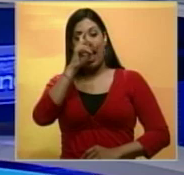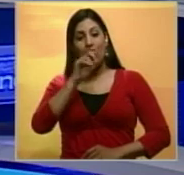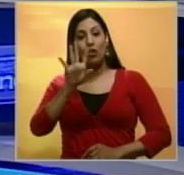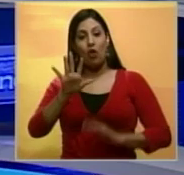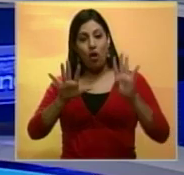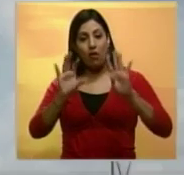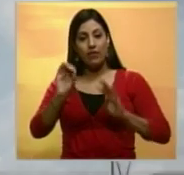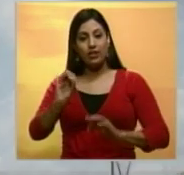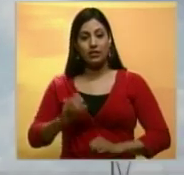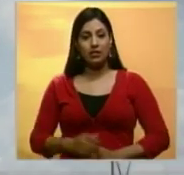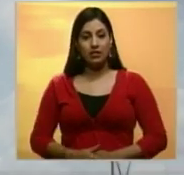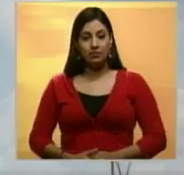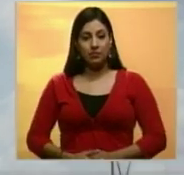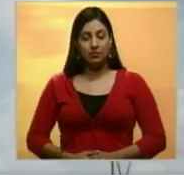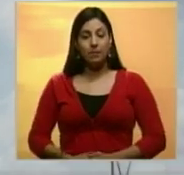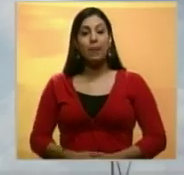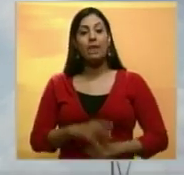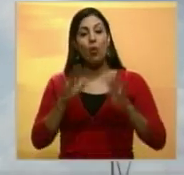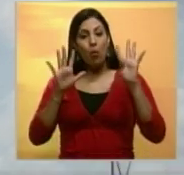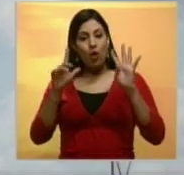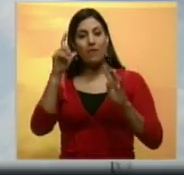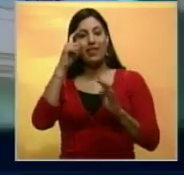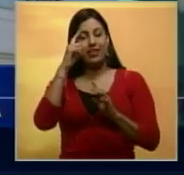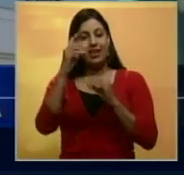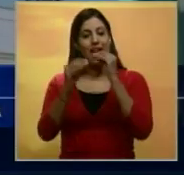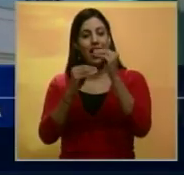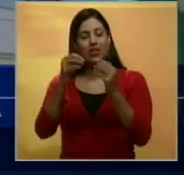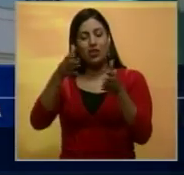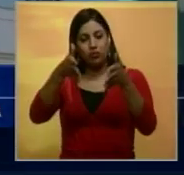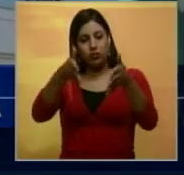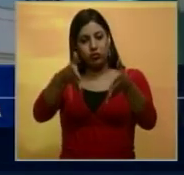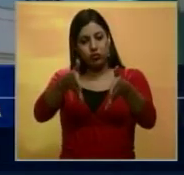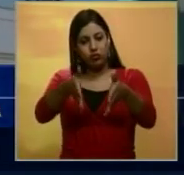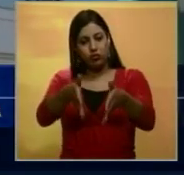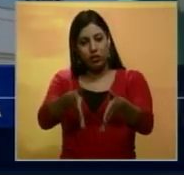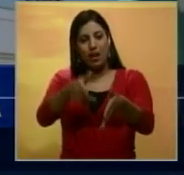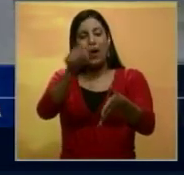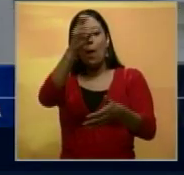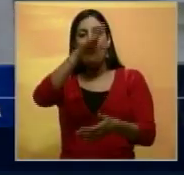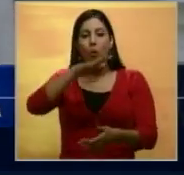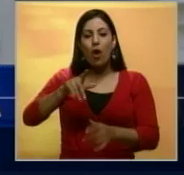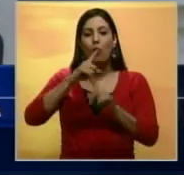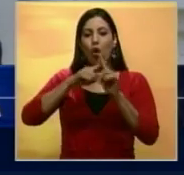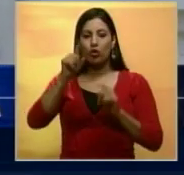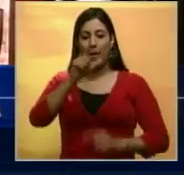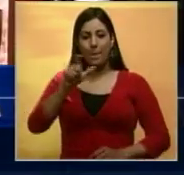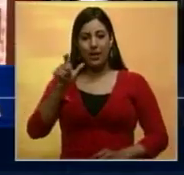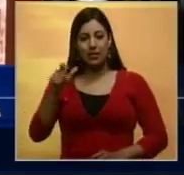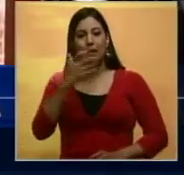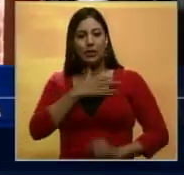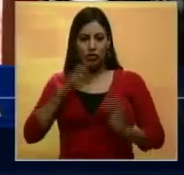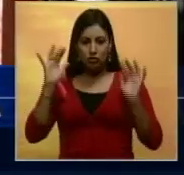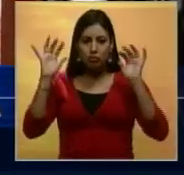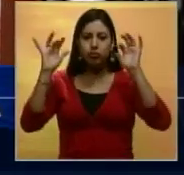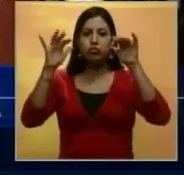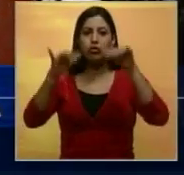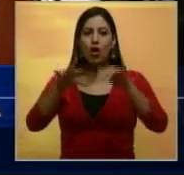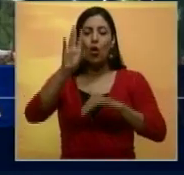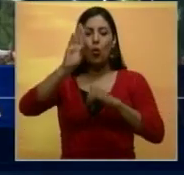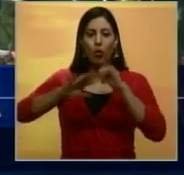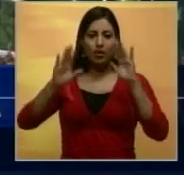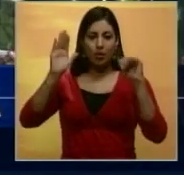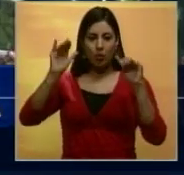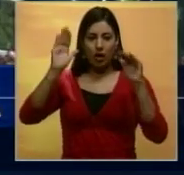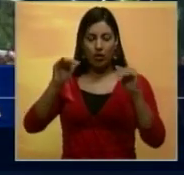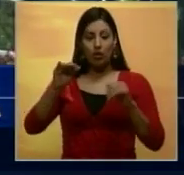90 años. Por 9 días se realizaron funerales y homenajes para que la población y otros mandatarios pudieran darle el último